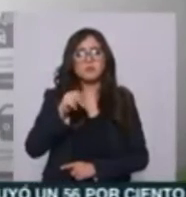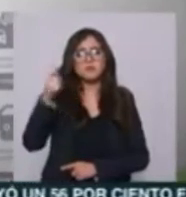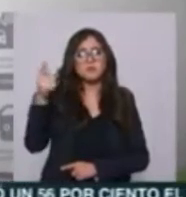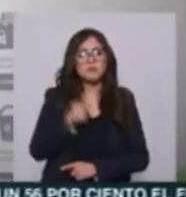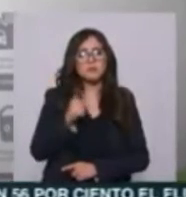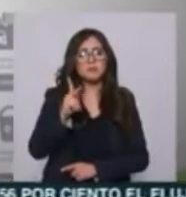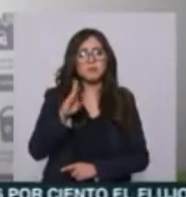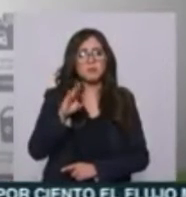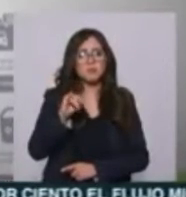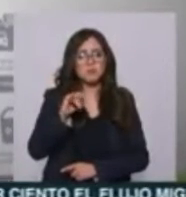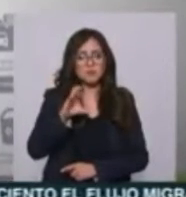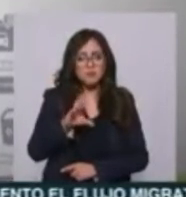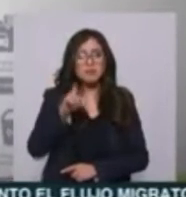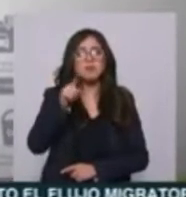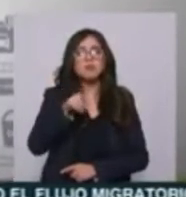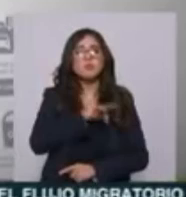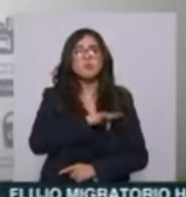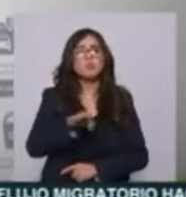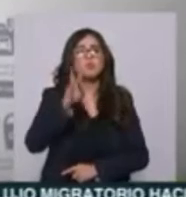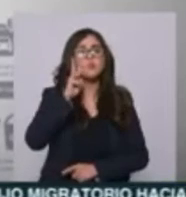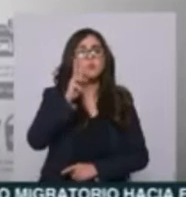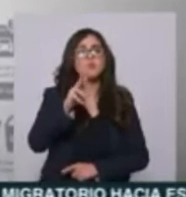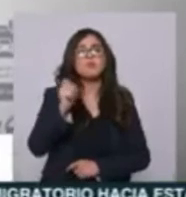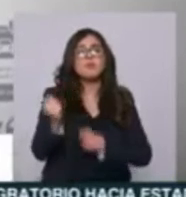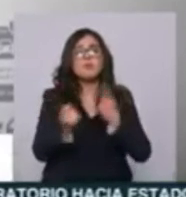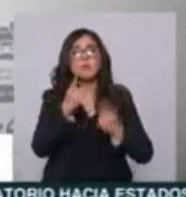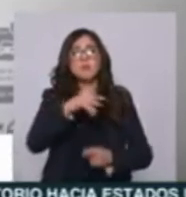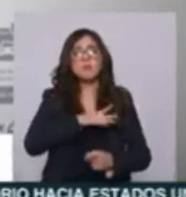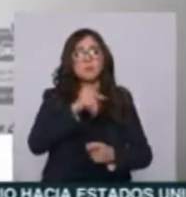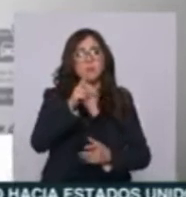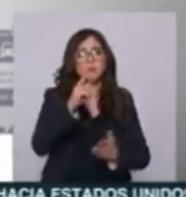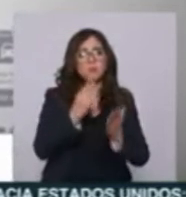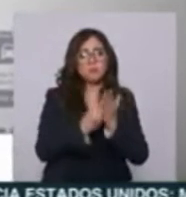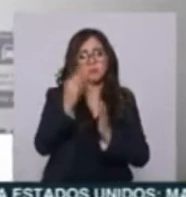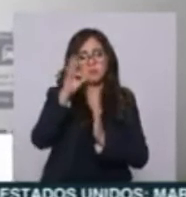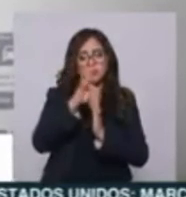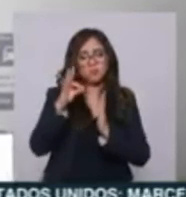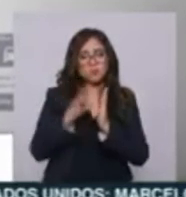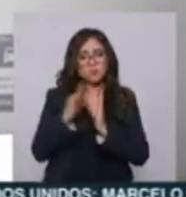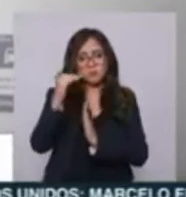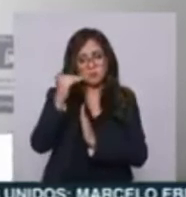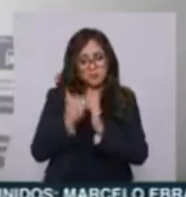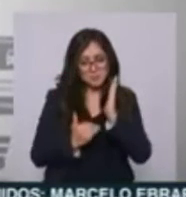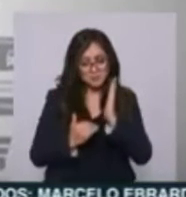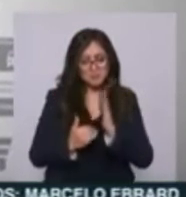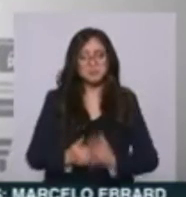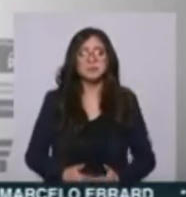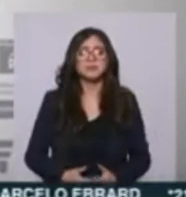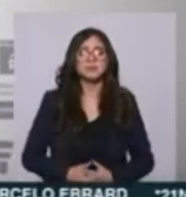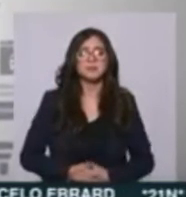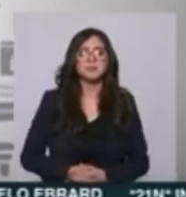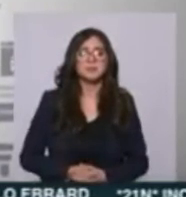En esta última también puede ver si tiene alguna infracción. Con imágenes de Javier Cordero, Iraíz